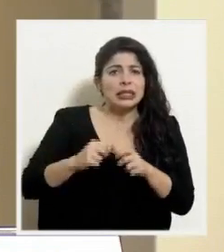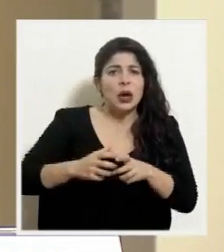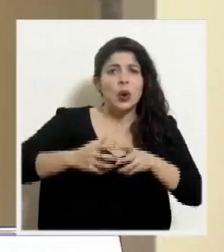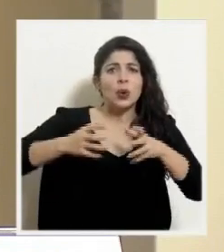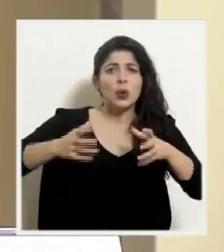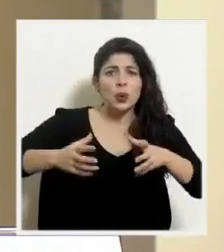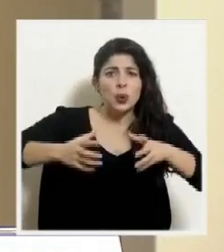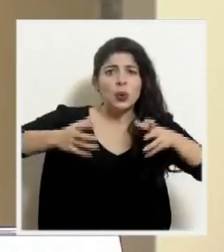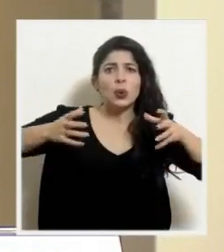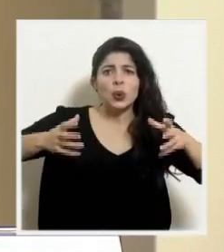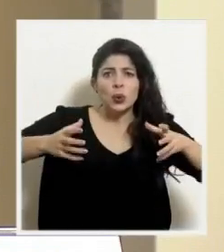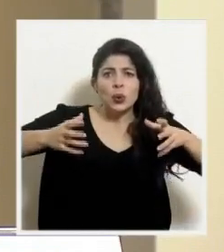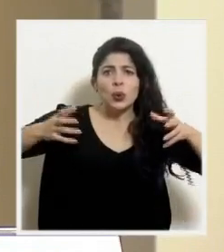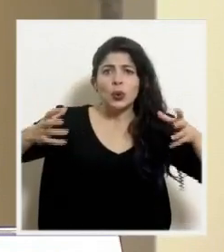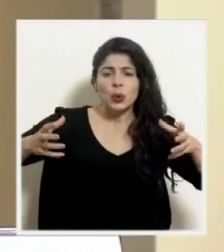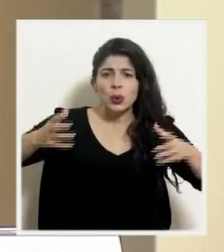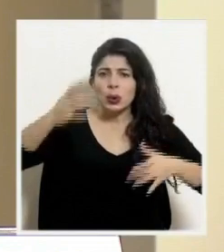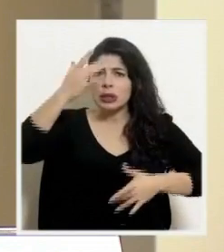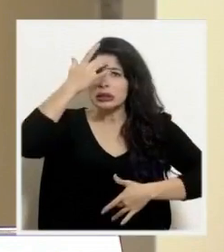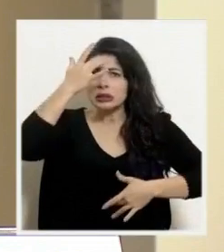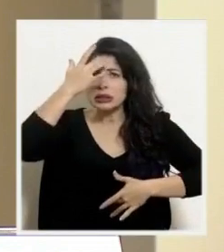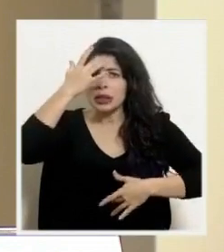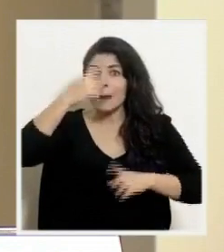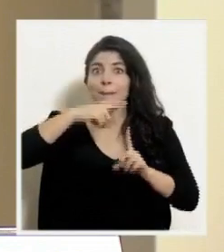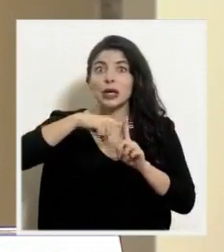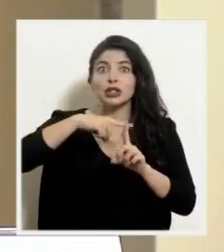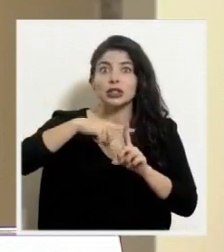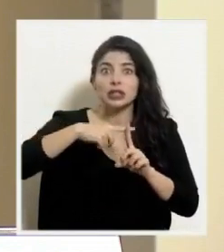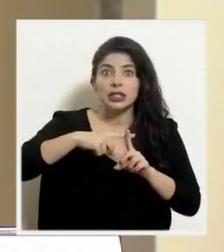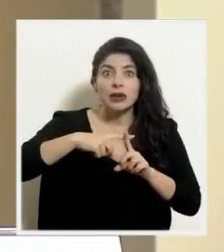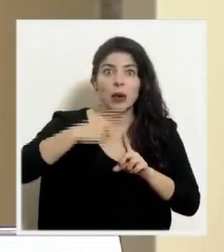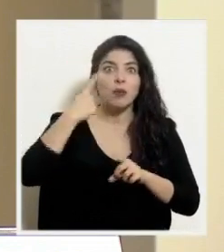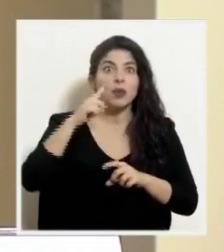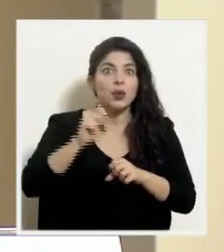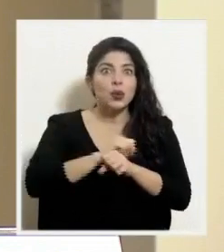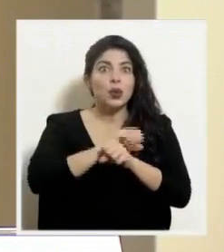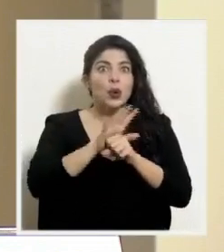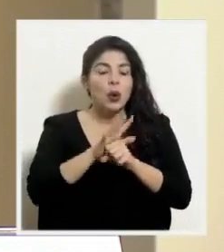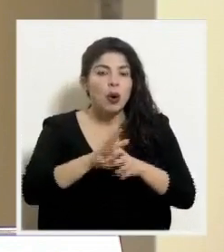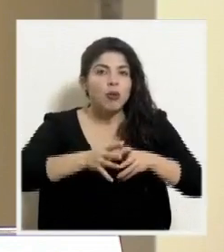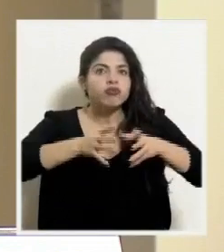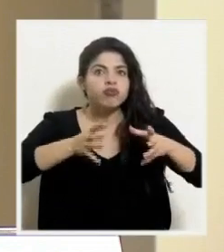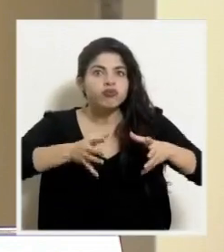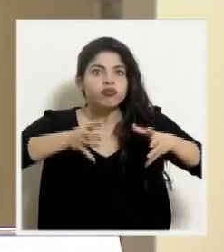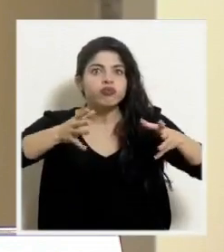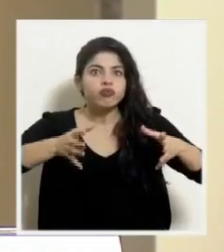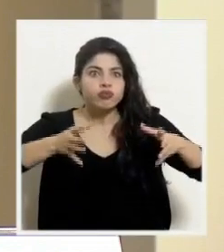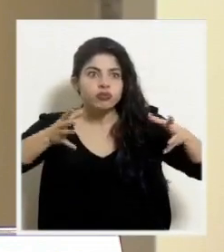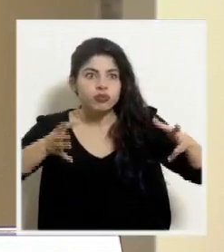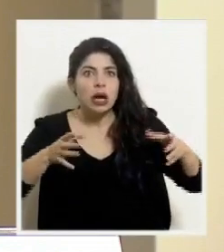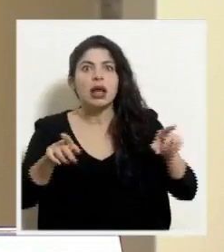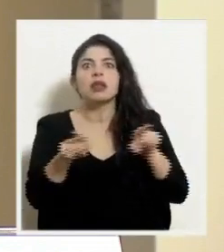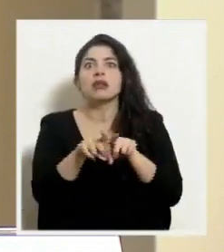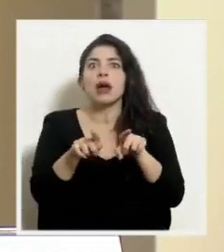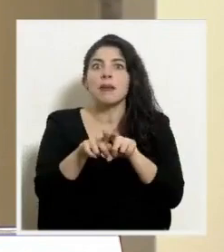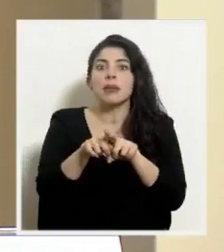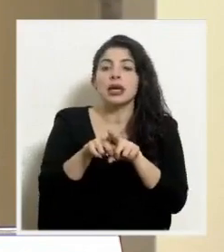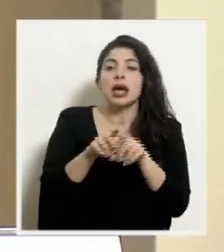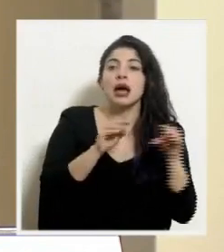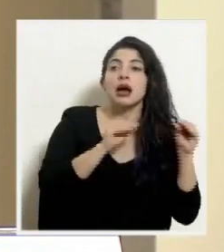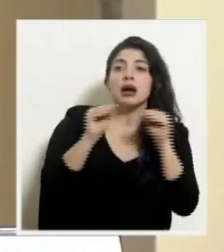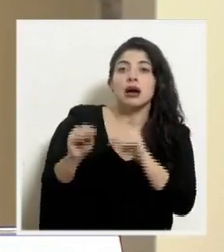aumentando los casos positivos por la COVID-19, cómo siguen aumentando